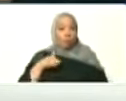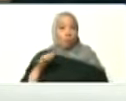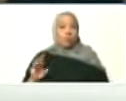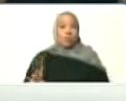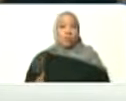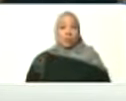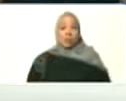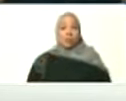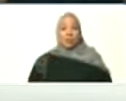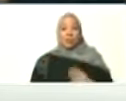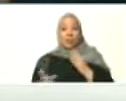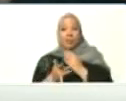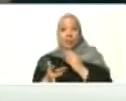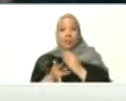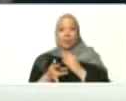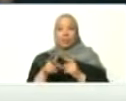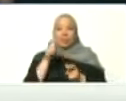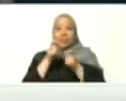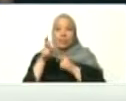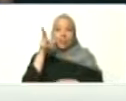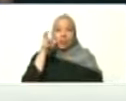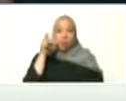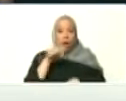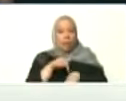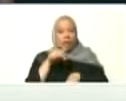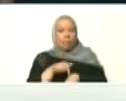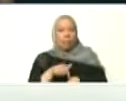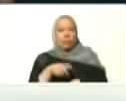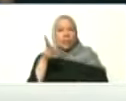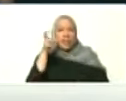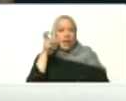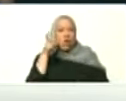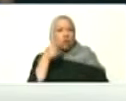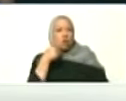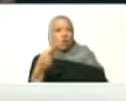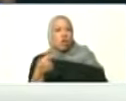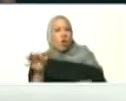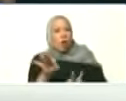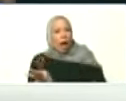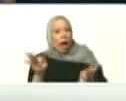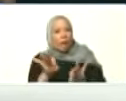Aquí el equipo técnico no te puso el sonido a tiempo, no escuché lo que dijiste.